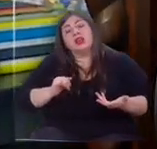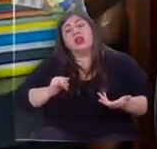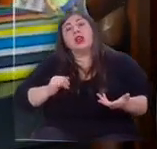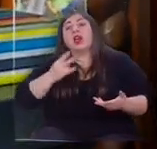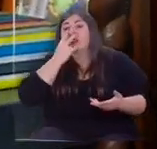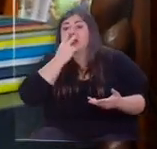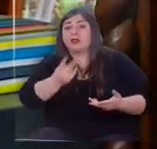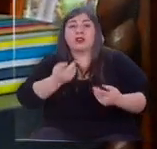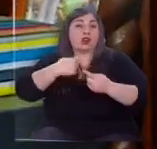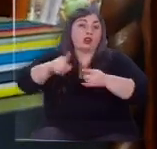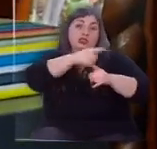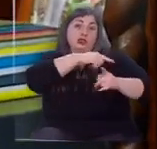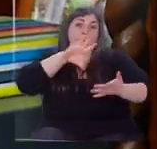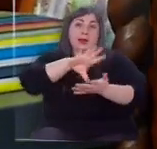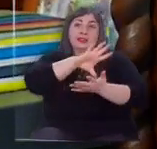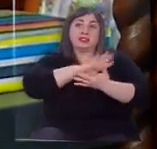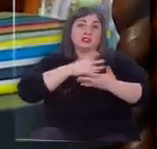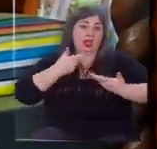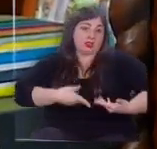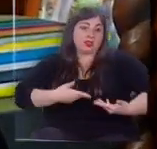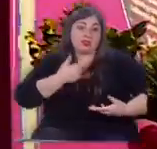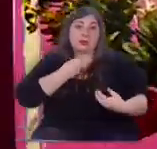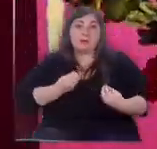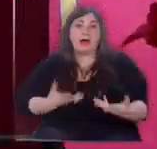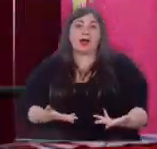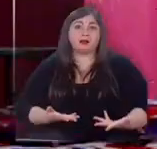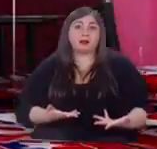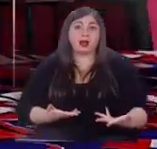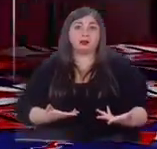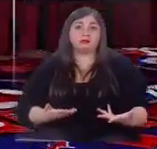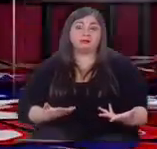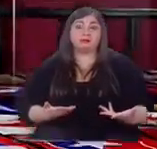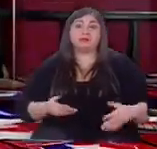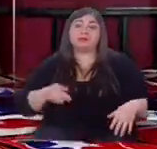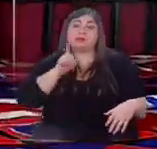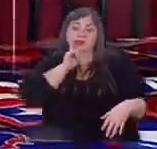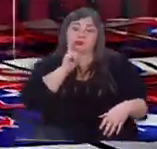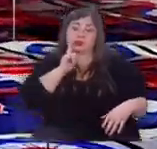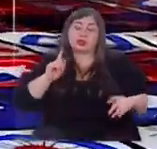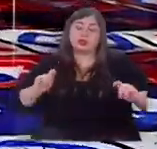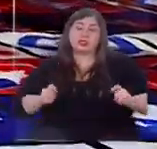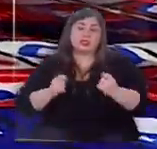basta de ver que en otros países y aquí lo que nos está pasando es como que tenemos que